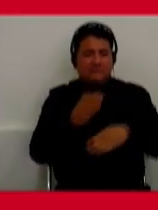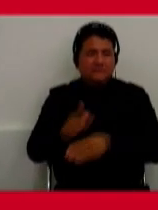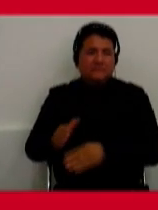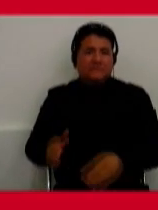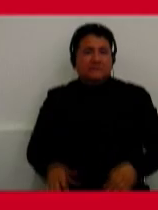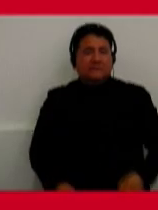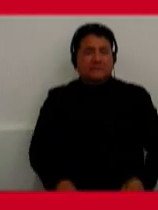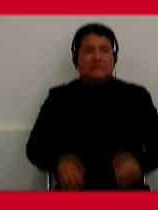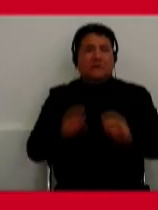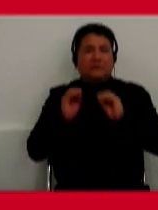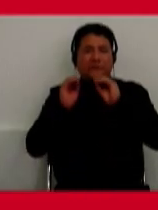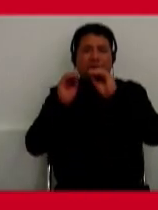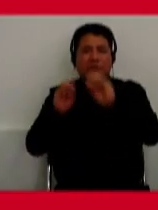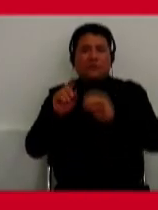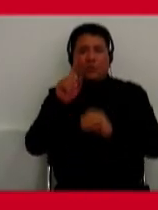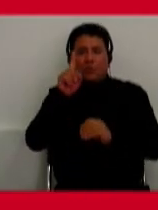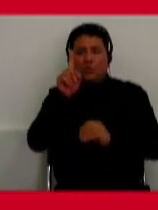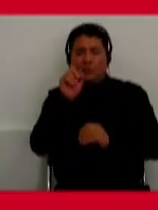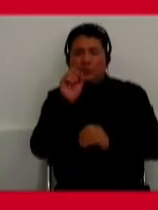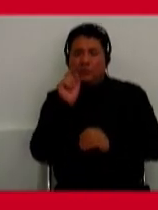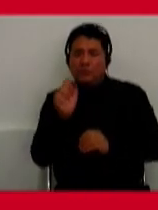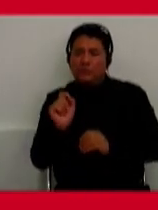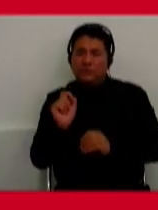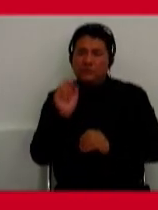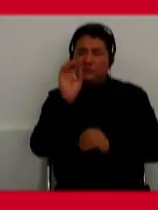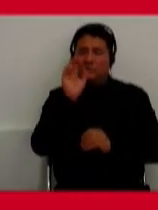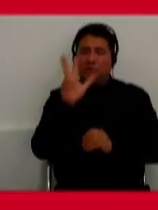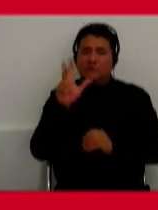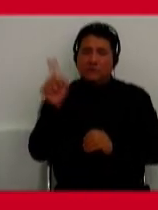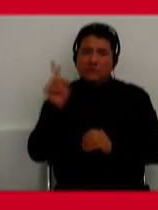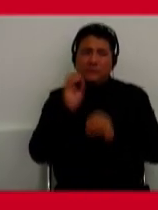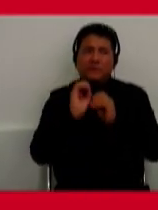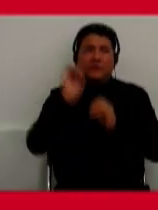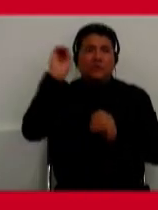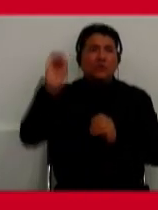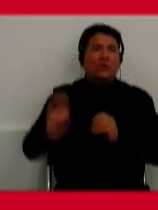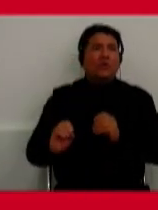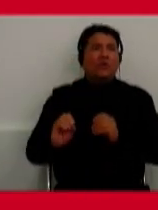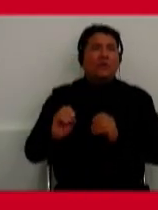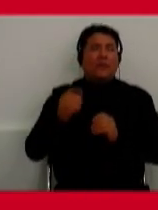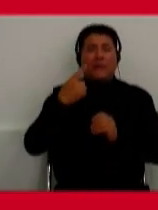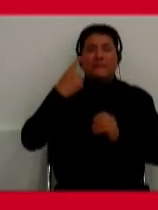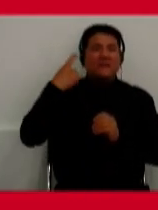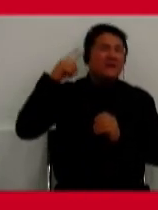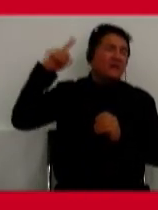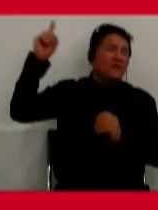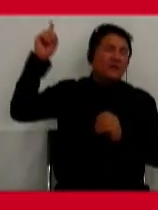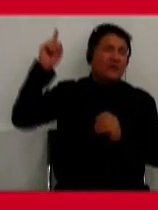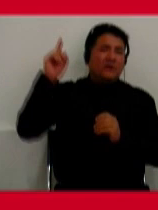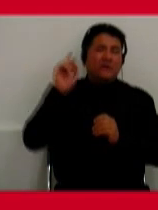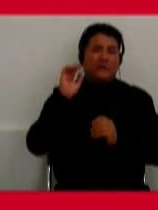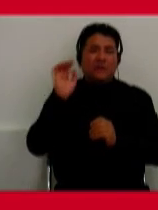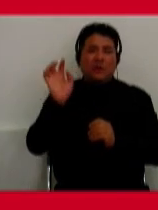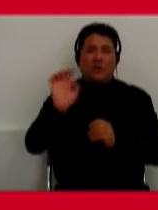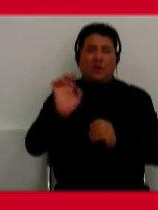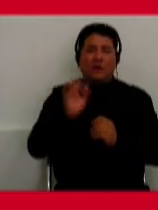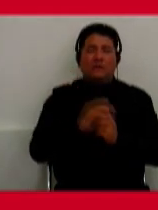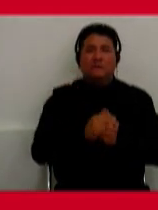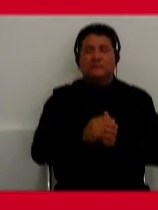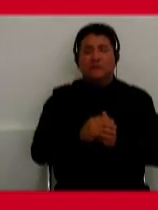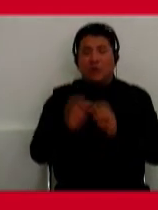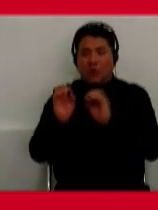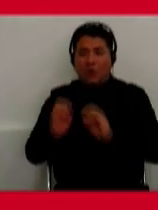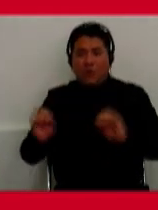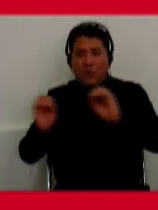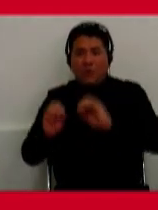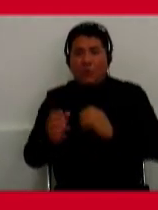de toneladas de oro, ¿no? Básicamente aquí nos dice que qué parte de la mina es bastante sensible ante el